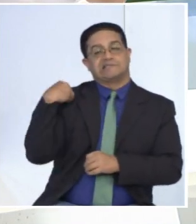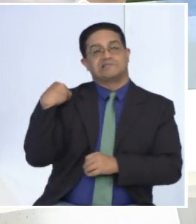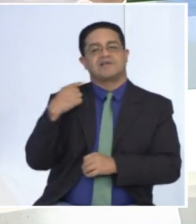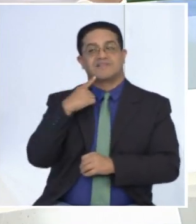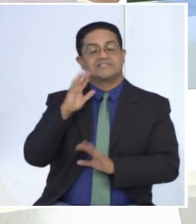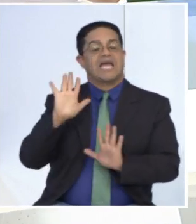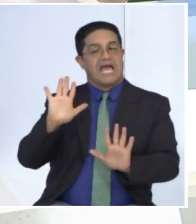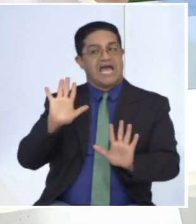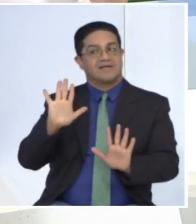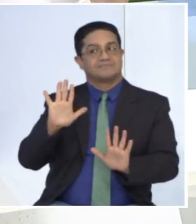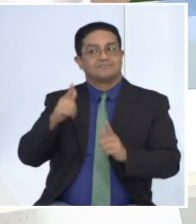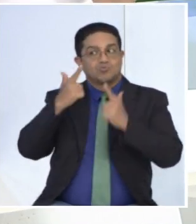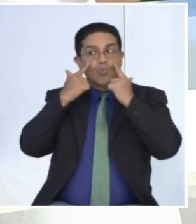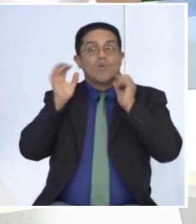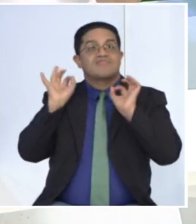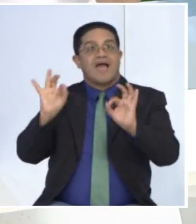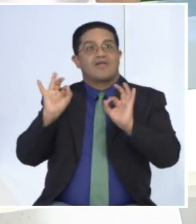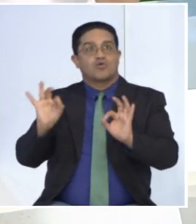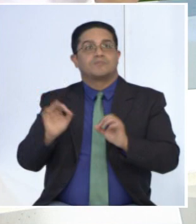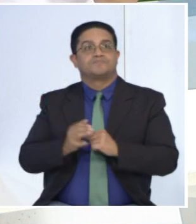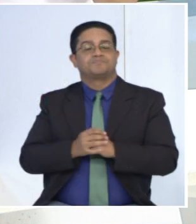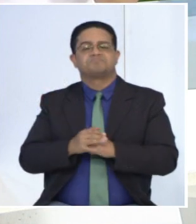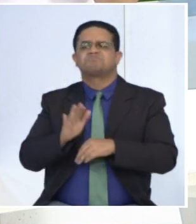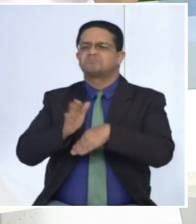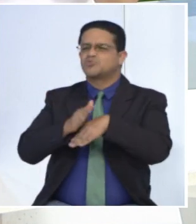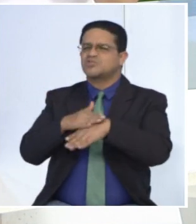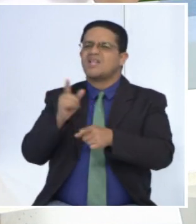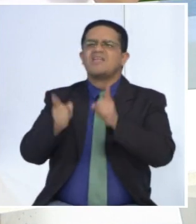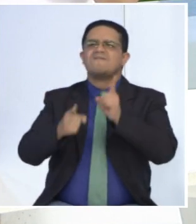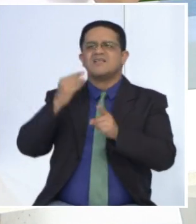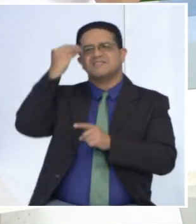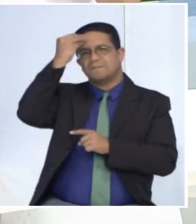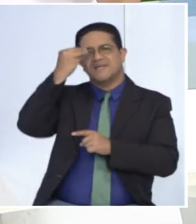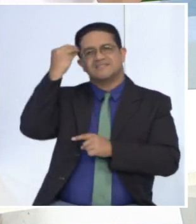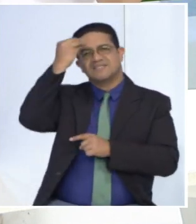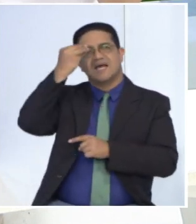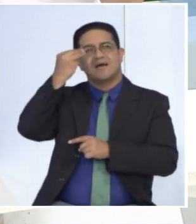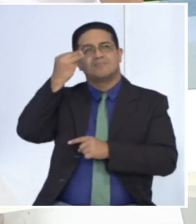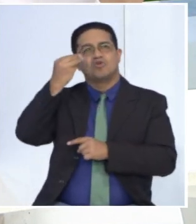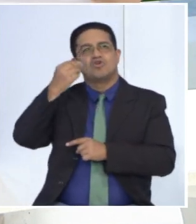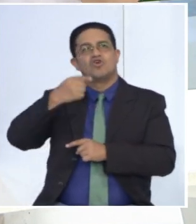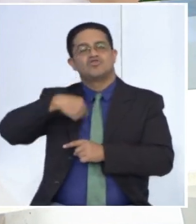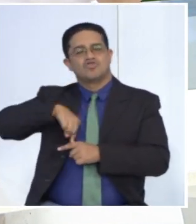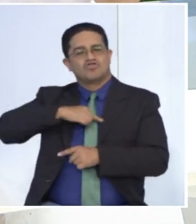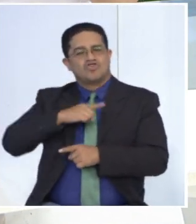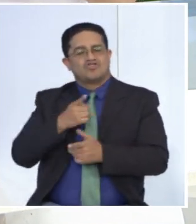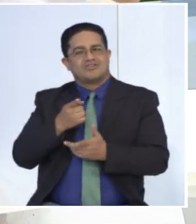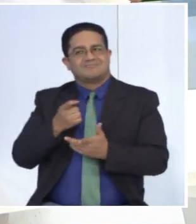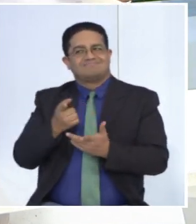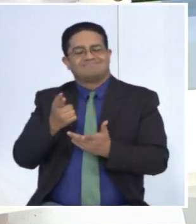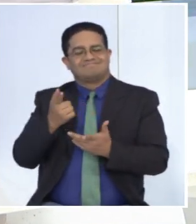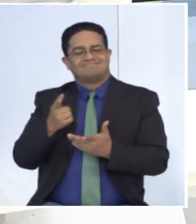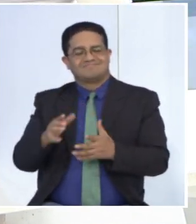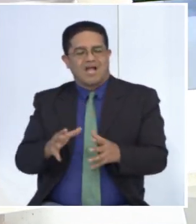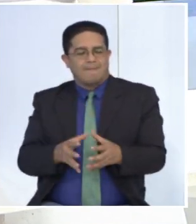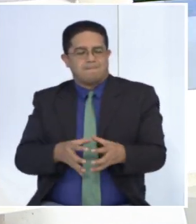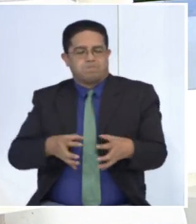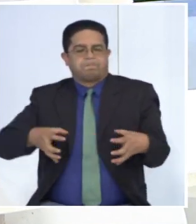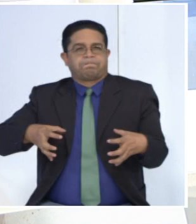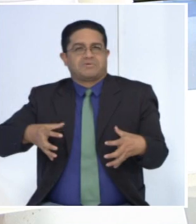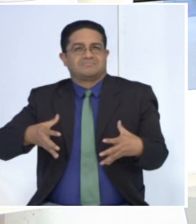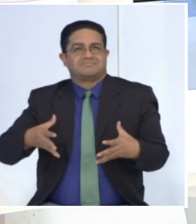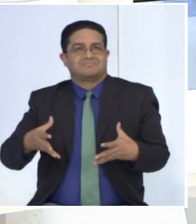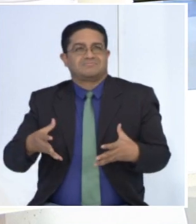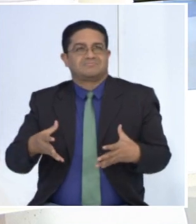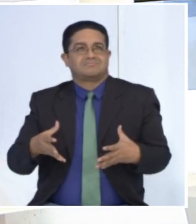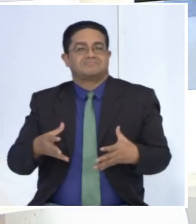hey, ya va, esto no es normal. Porque a veces pensamos que es que estamos reteniendo líquido y el tobillo o el pie se ve un